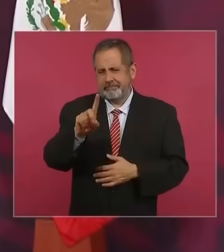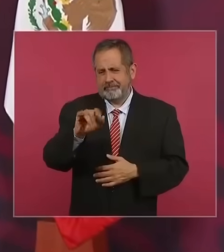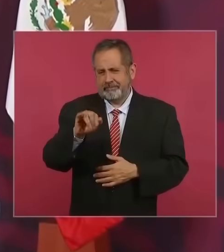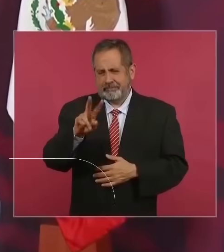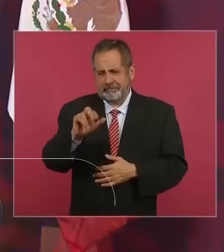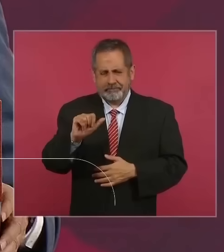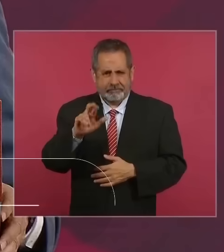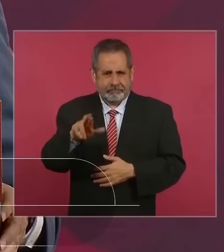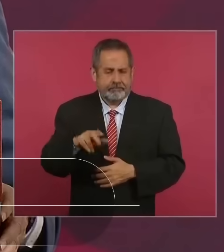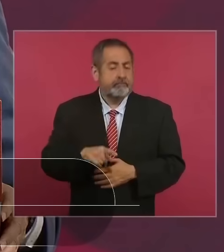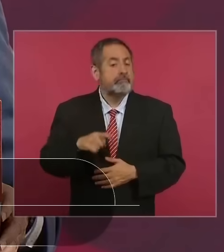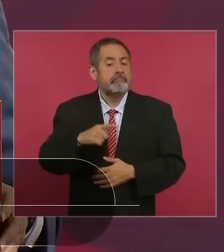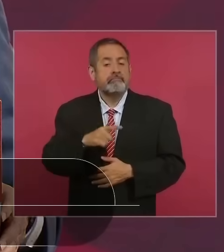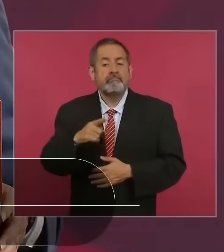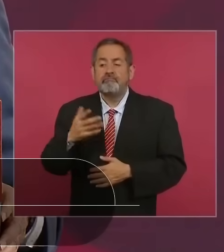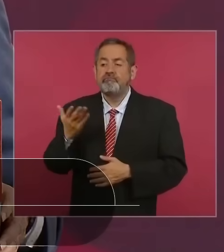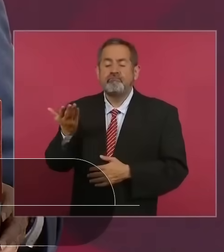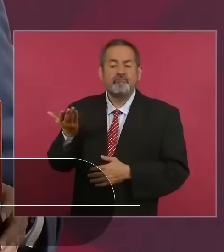Presentó